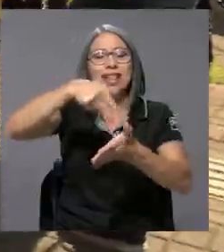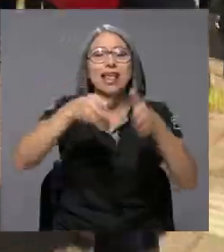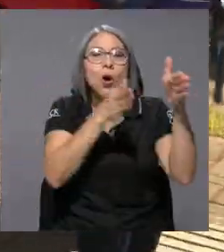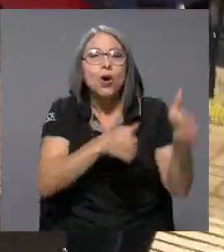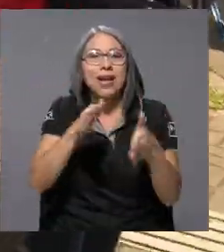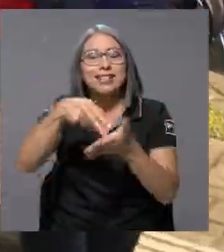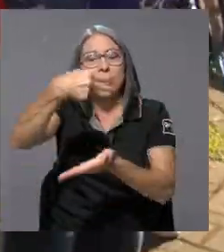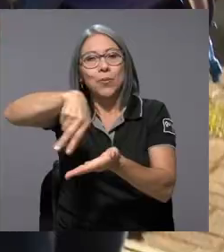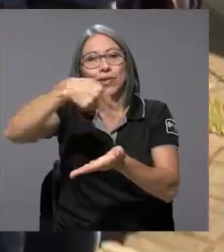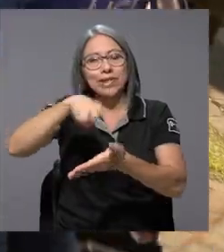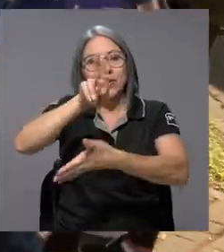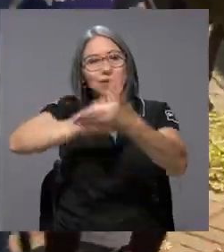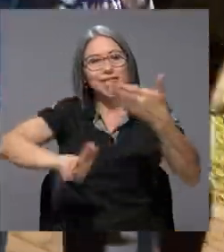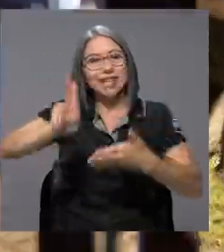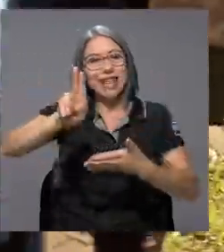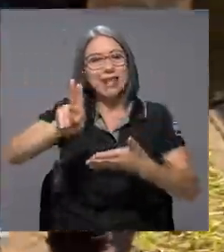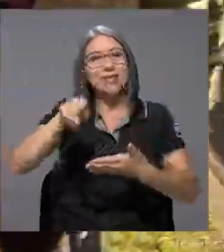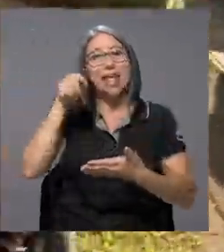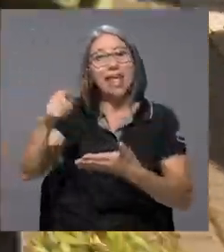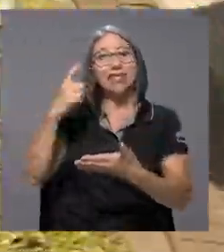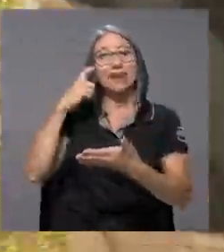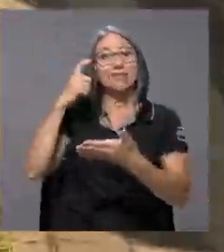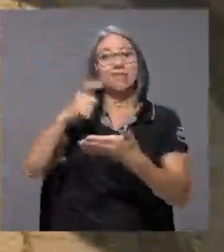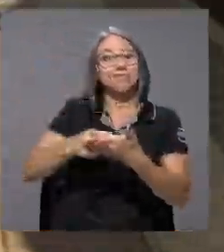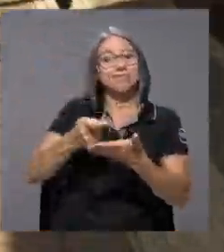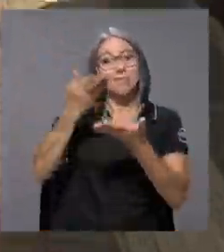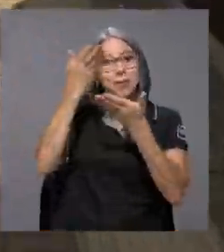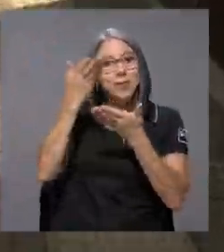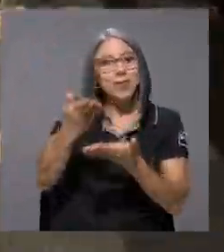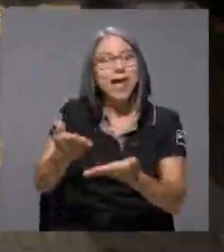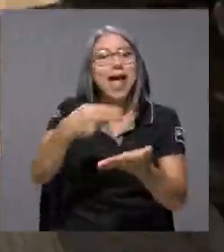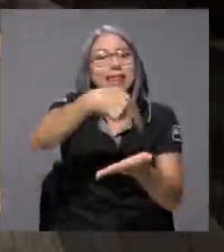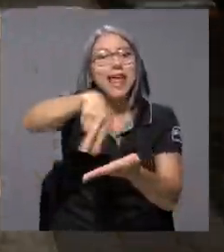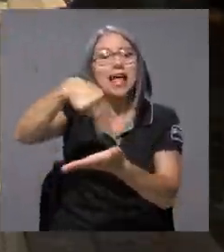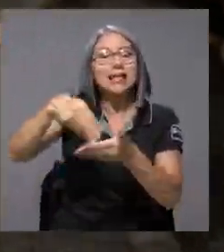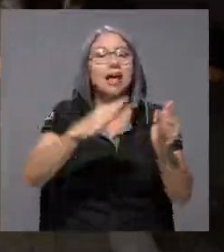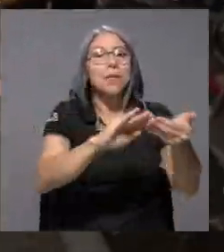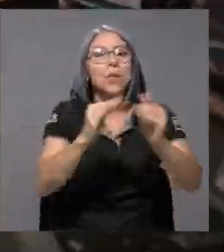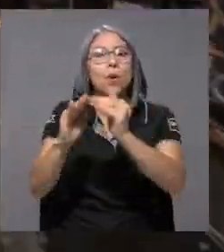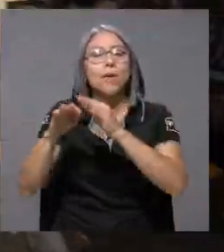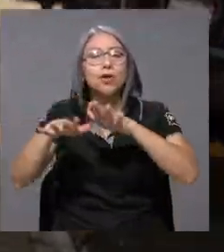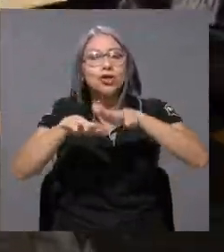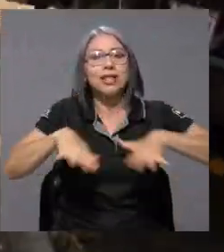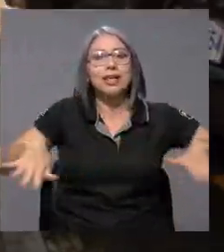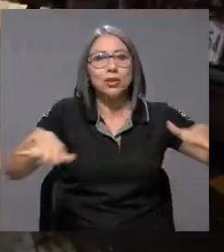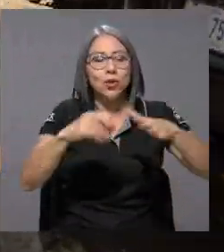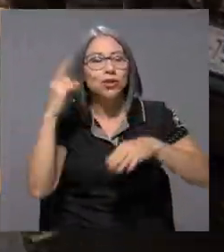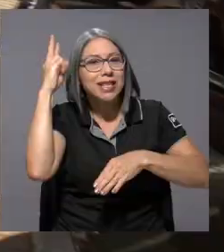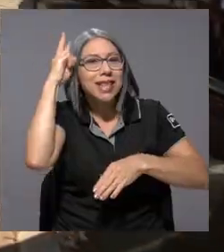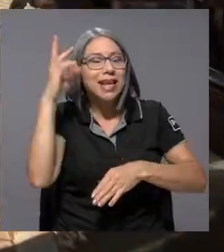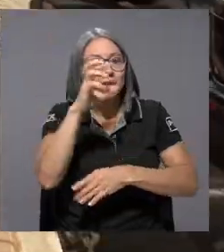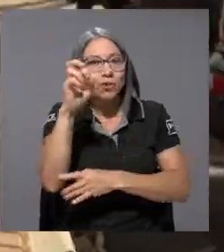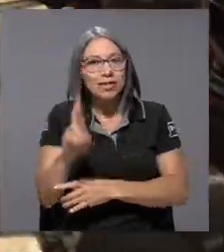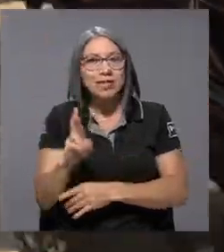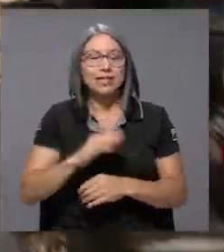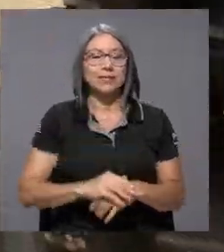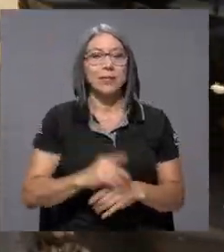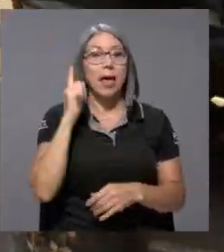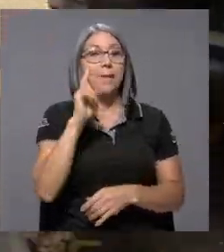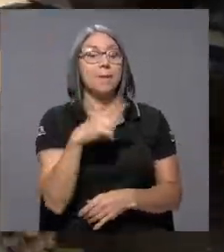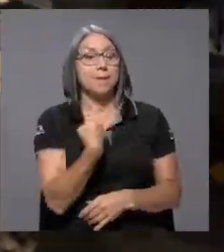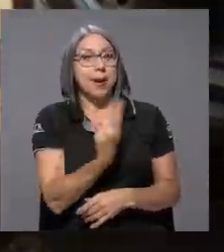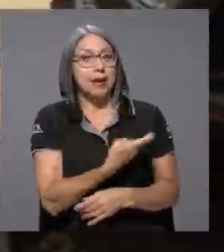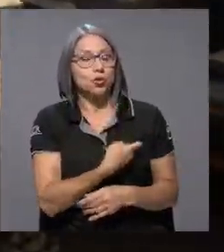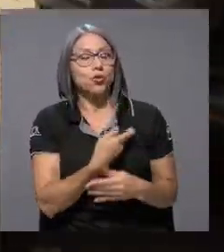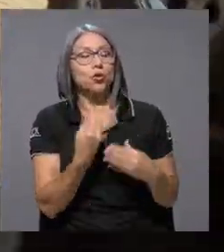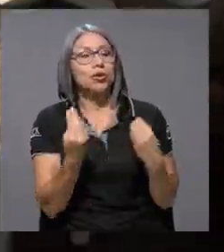organizado por Danza Universitaria, y está dedicada a las danzas de los pueblos y territorios indígenas costarricenses. Y para